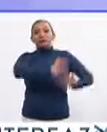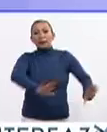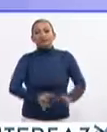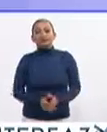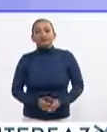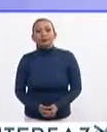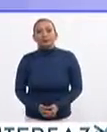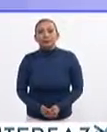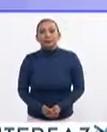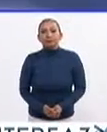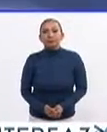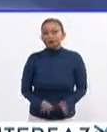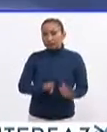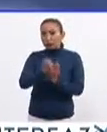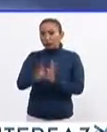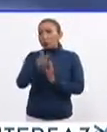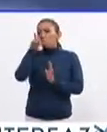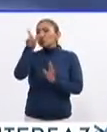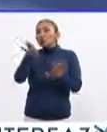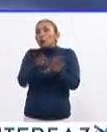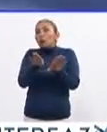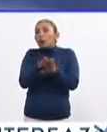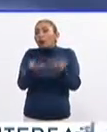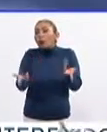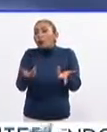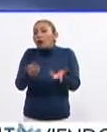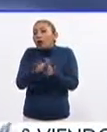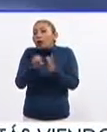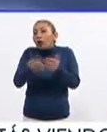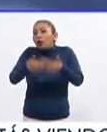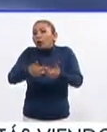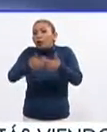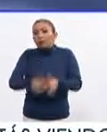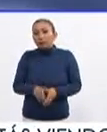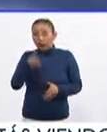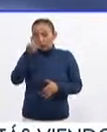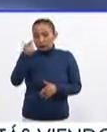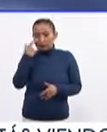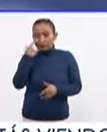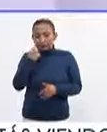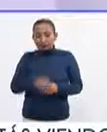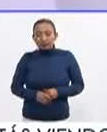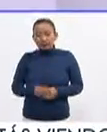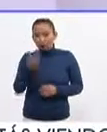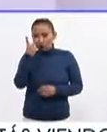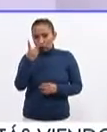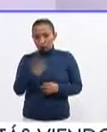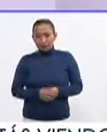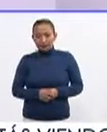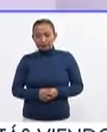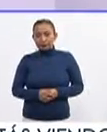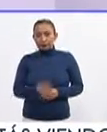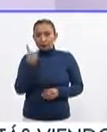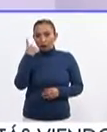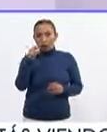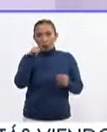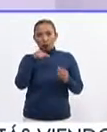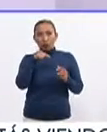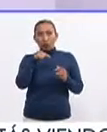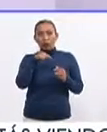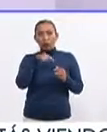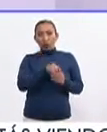es. Por ejemplo, en el caso de la luz, ¿cómo funciona este dispositivo? De la luz hay dos cosas. Una, que son